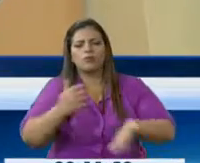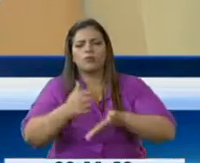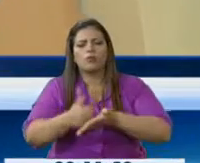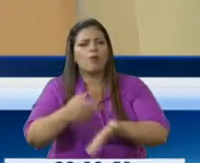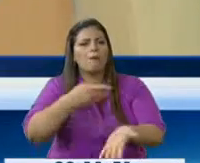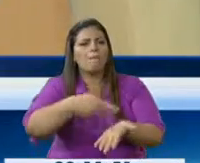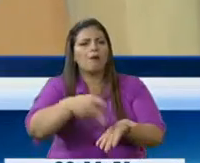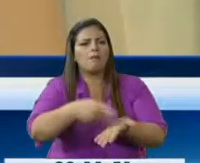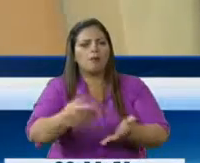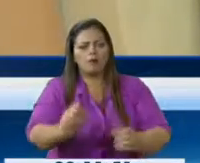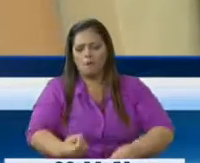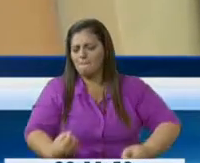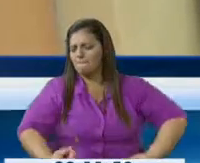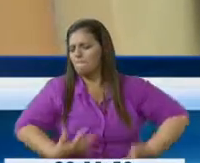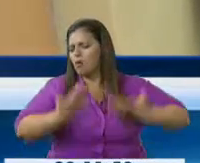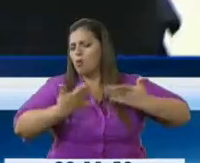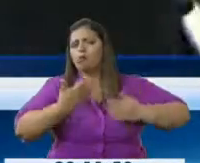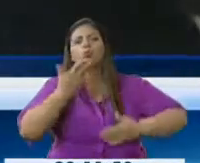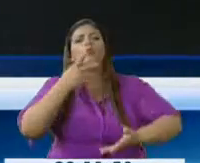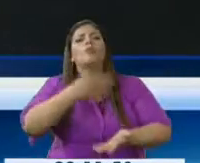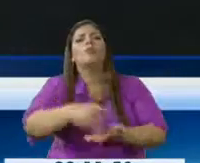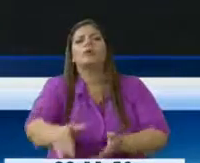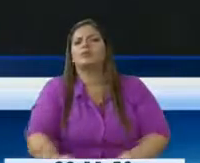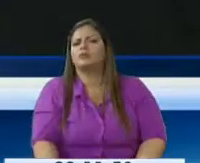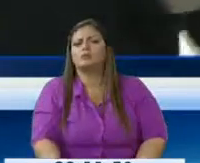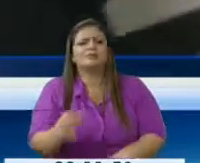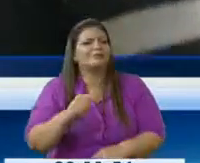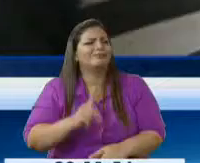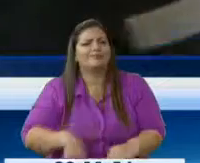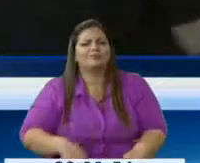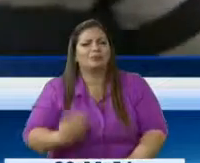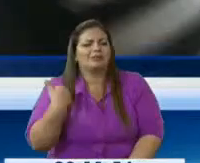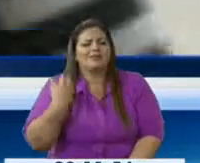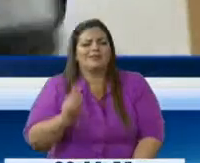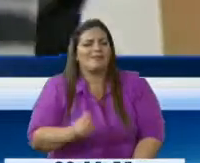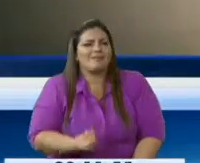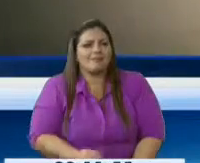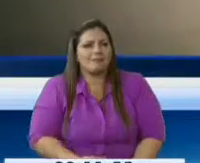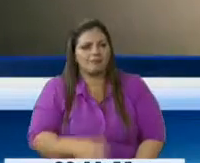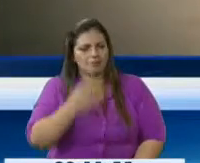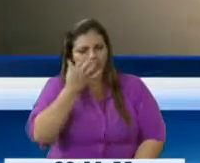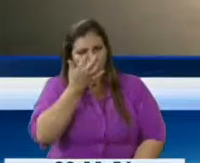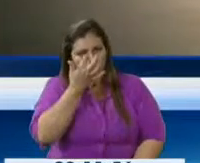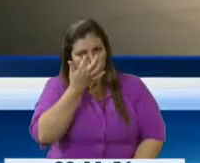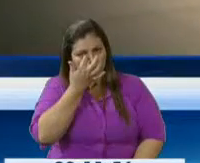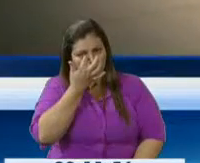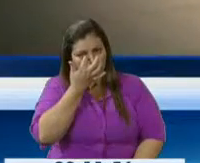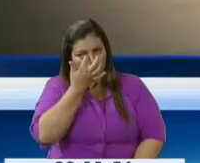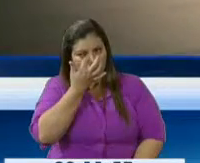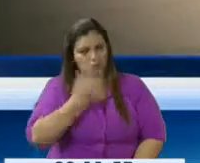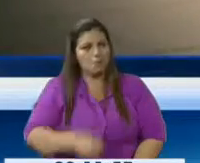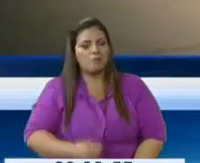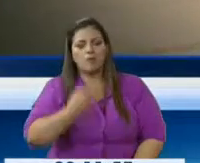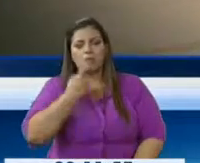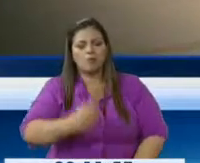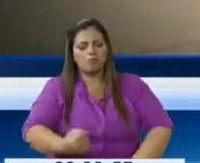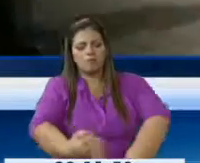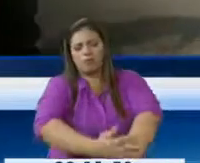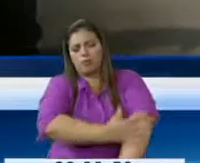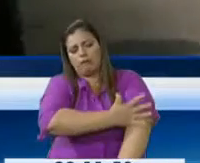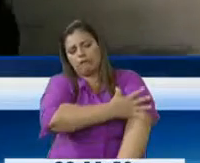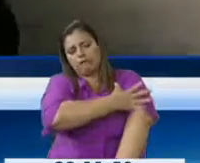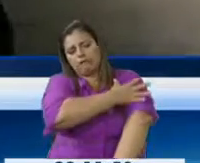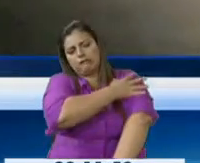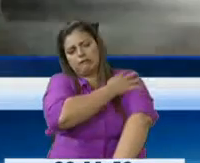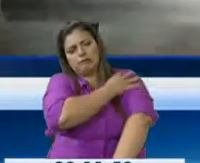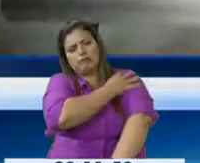de subsistir, digamos, sino con lo poco que tiene. Añádele usted un daño de un miembro que se quema, en donde no hay los recursos,